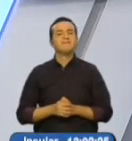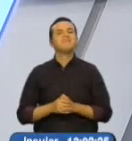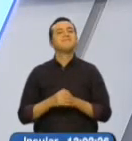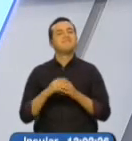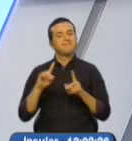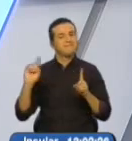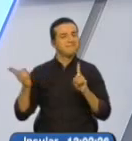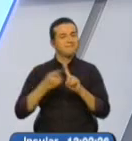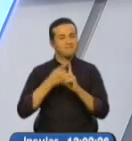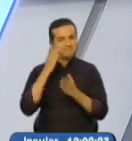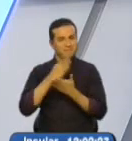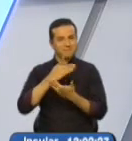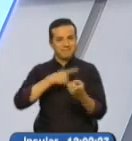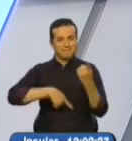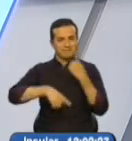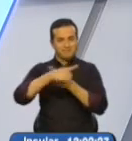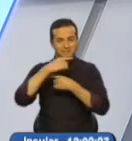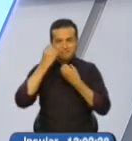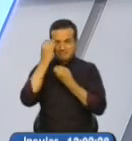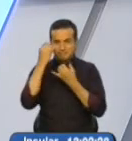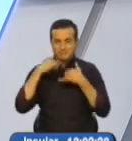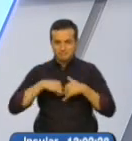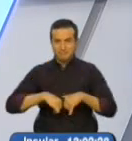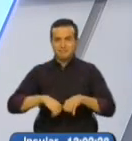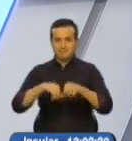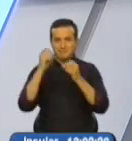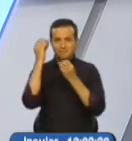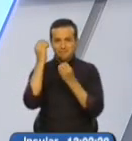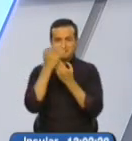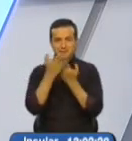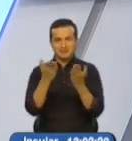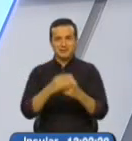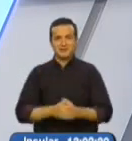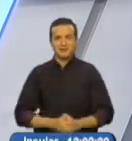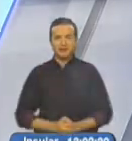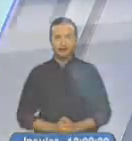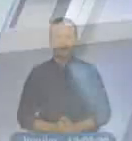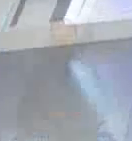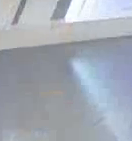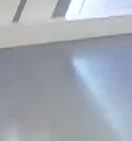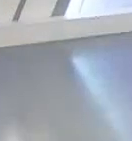nuestra primera pausa, amigos televidentes, pero regresamos de inmediato con más información.